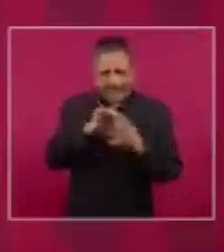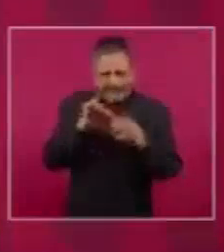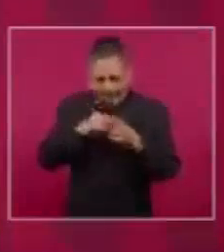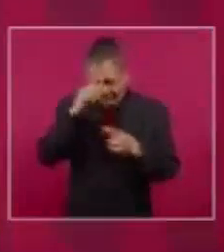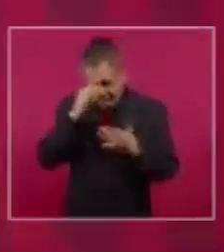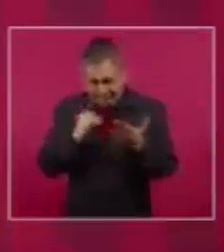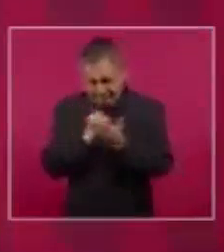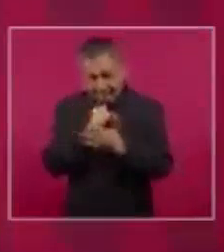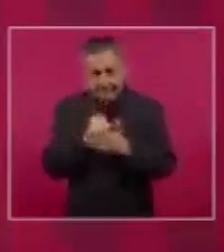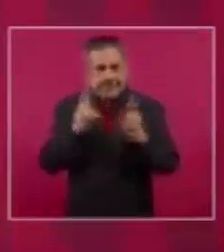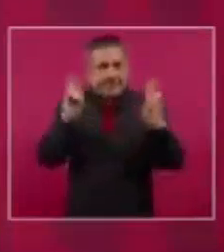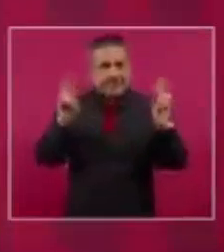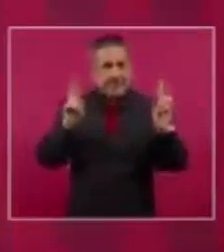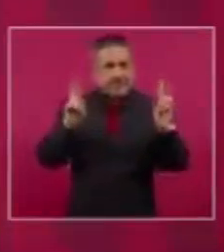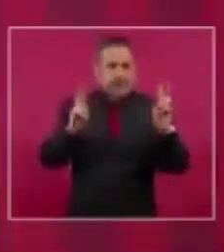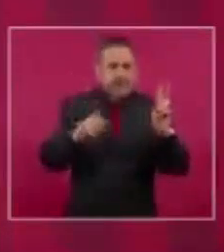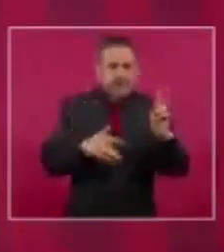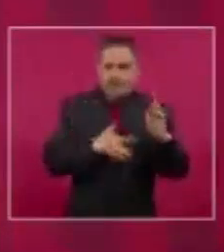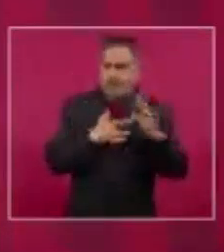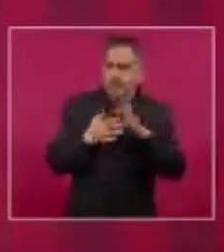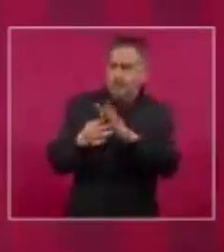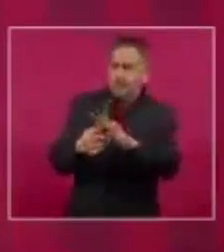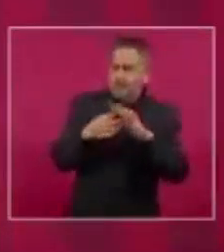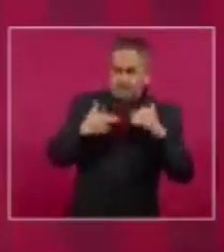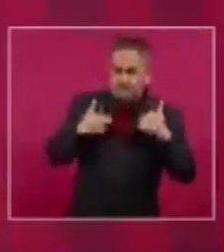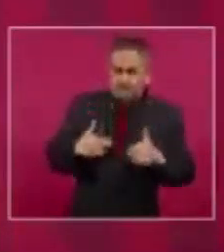definí como humanismo mexicano.